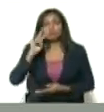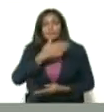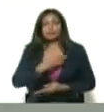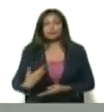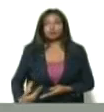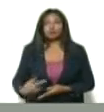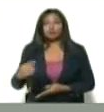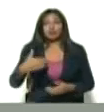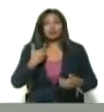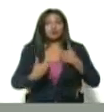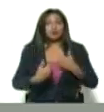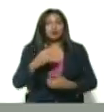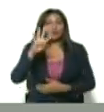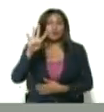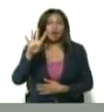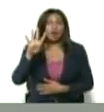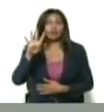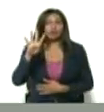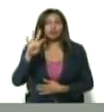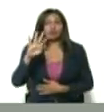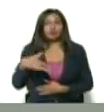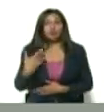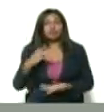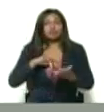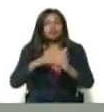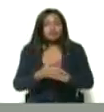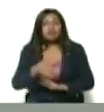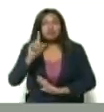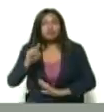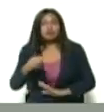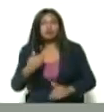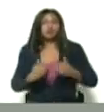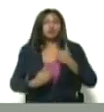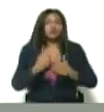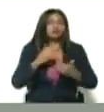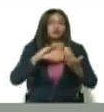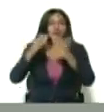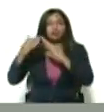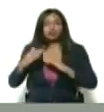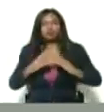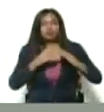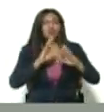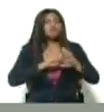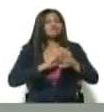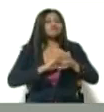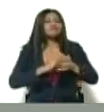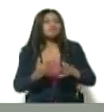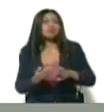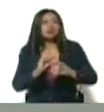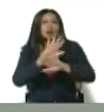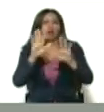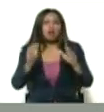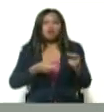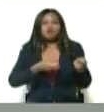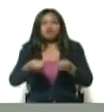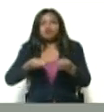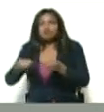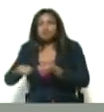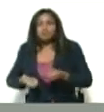está preocupado con 4 casos, lo que puede significar también la preocupación de la comunidad porque efectivamente estos controles